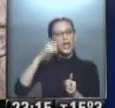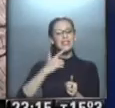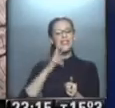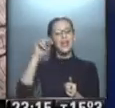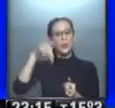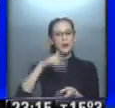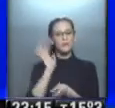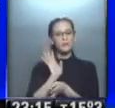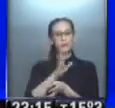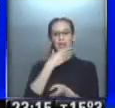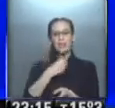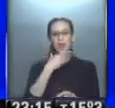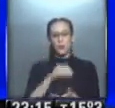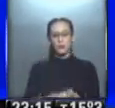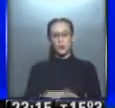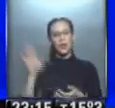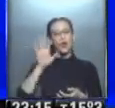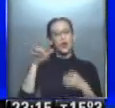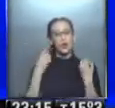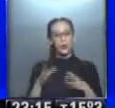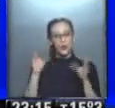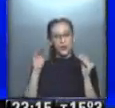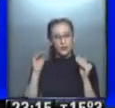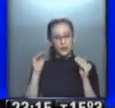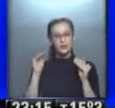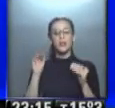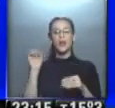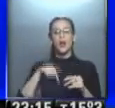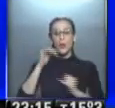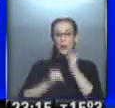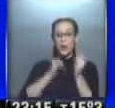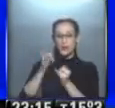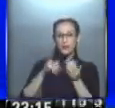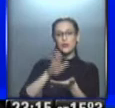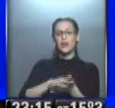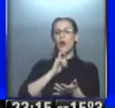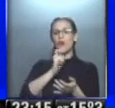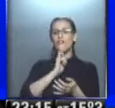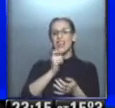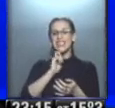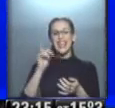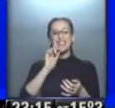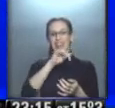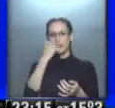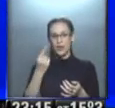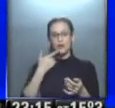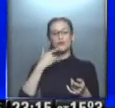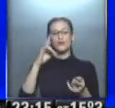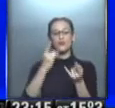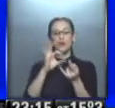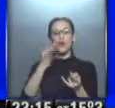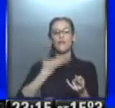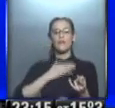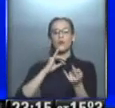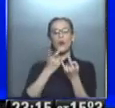Esteban Mañani. Muy buenas noches, Pablo. Hoy te voy a contar un poco sobre la Conferencia Internacional de Software Libre 2013 que tuvo